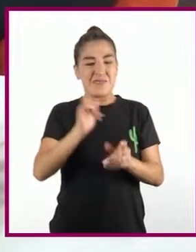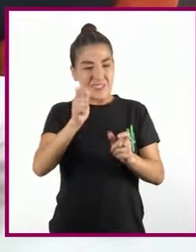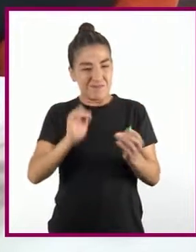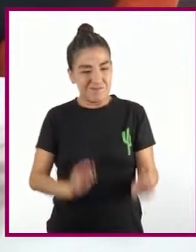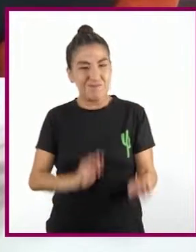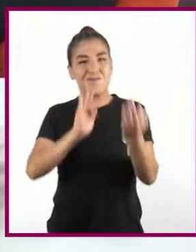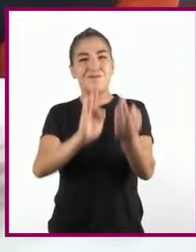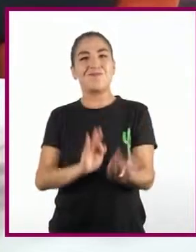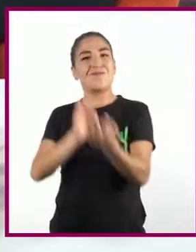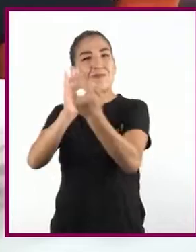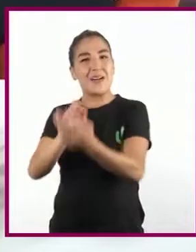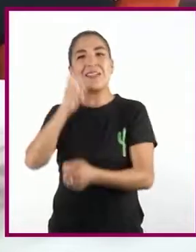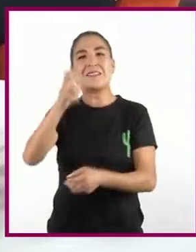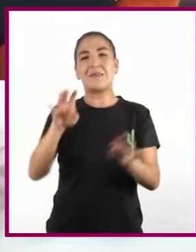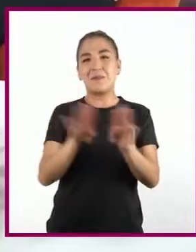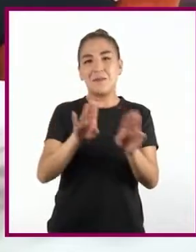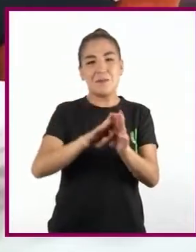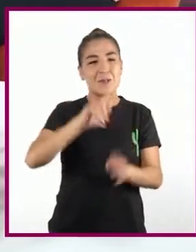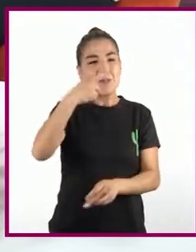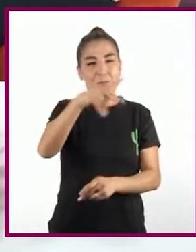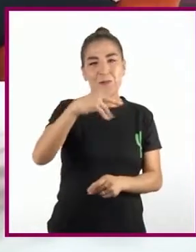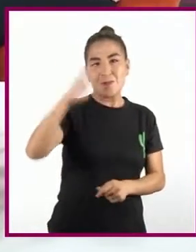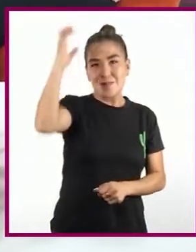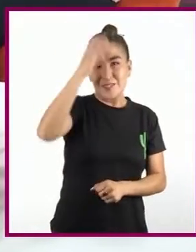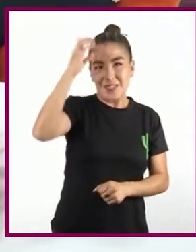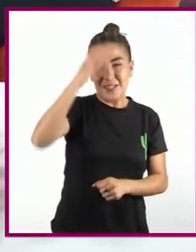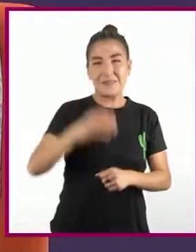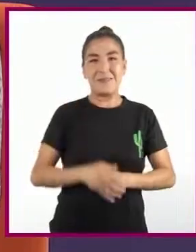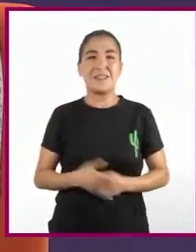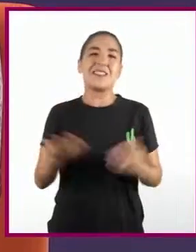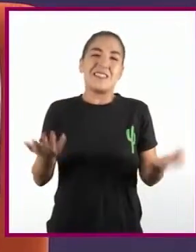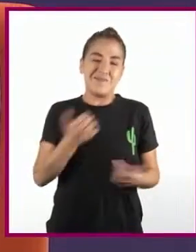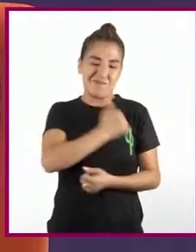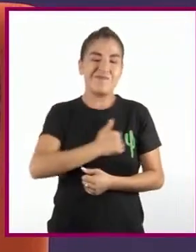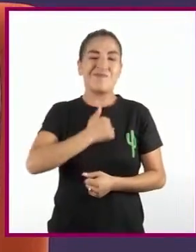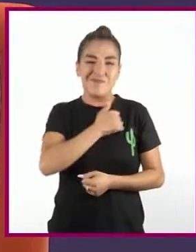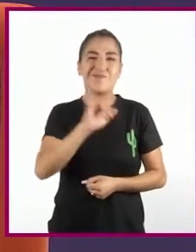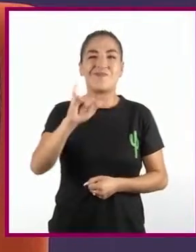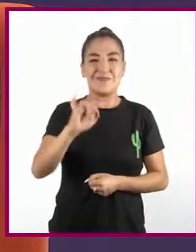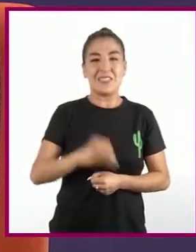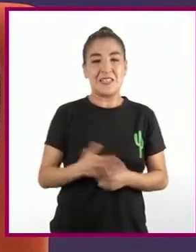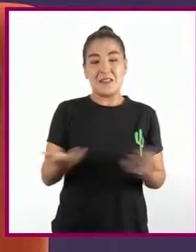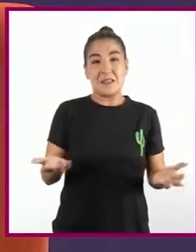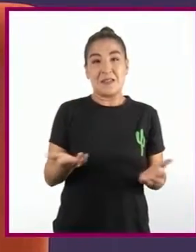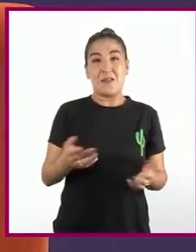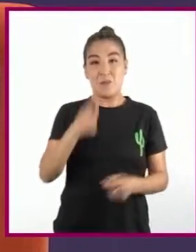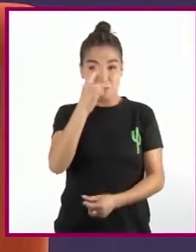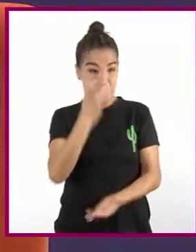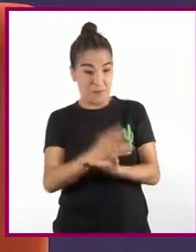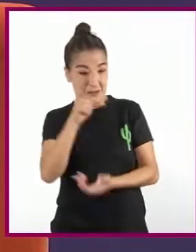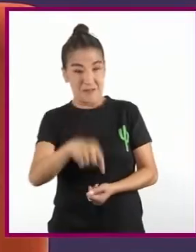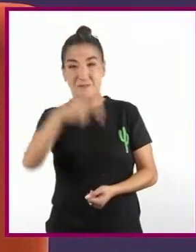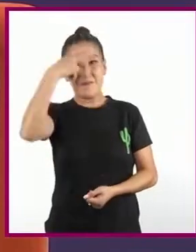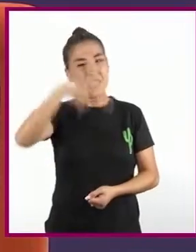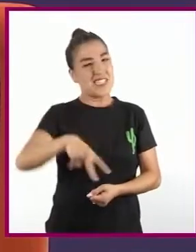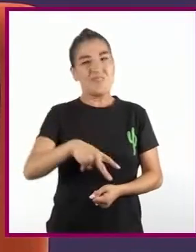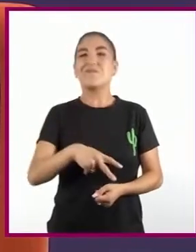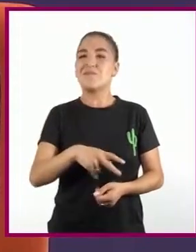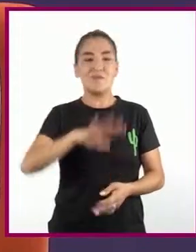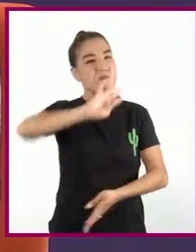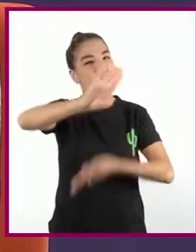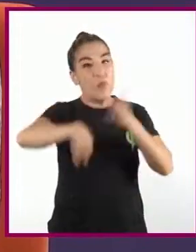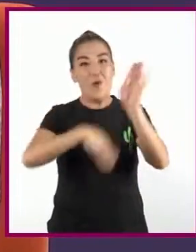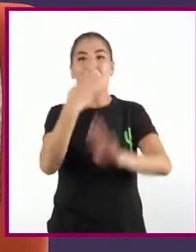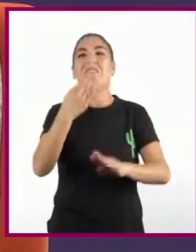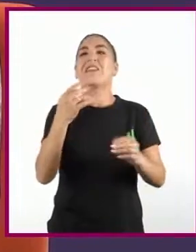para desenvolverse en el campo de la ciencia? Lamentablemente sí, y yo no diría que nada más en México. Yo creería que a nivel